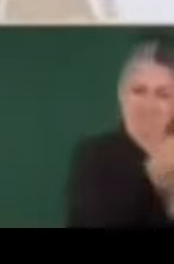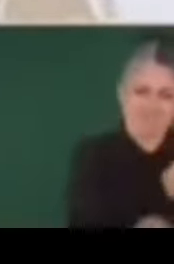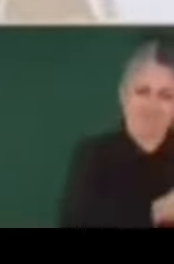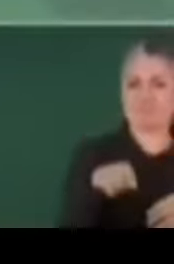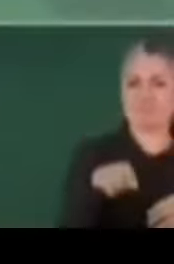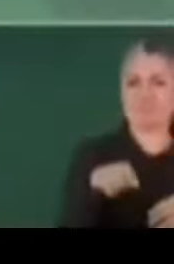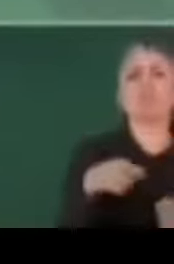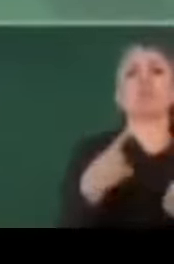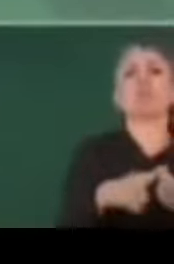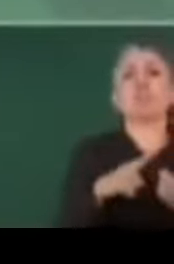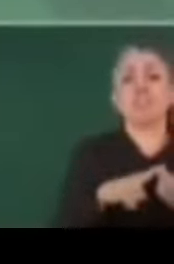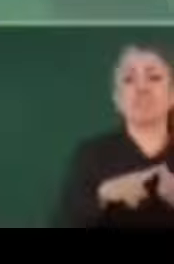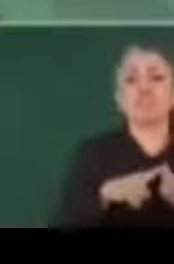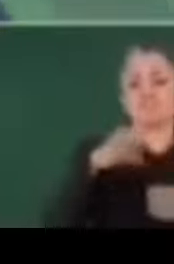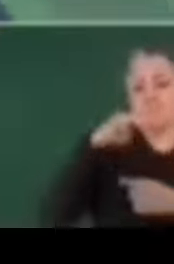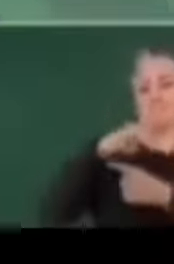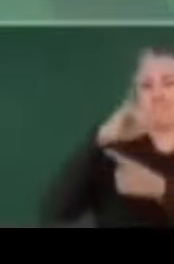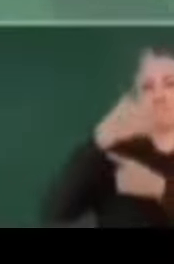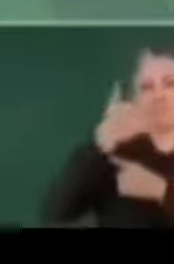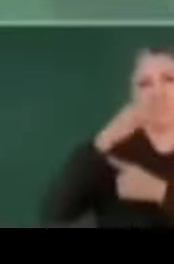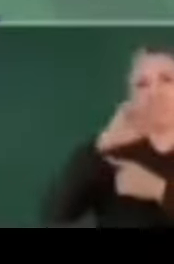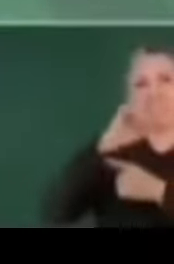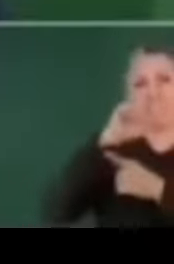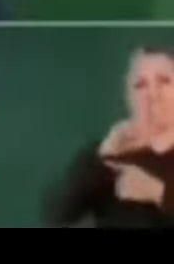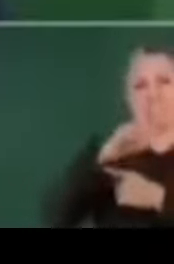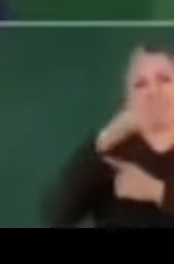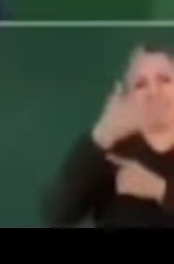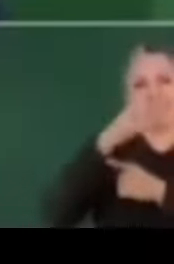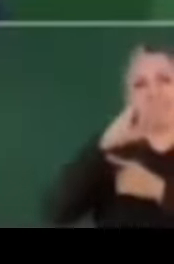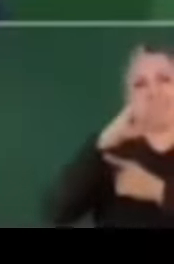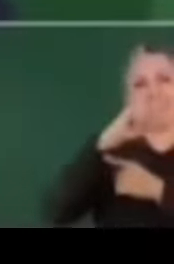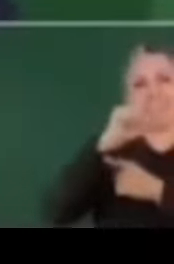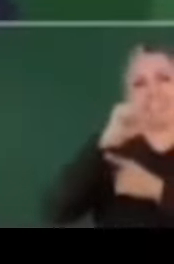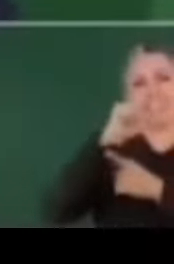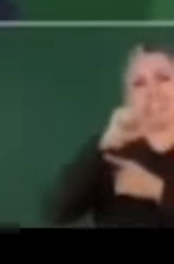donde casualmente ella fue jefa delegacional.